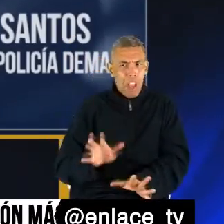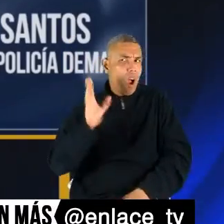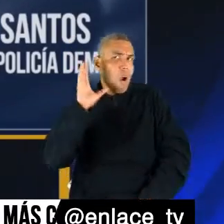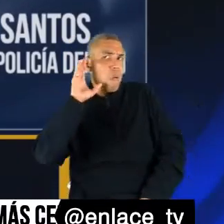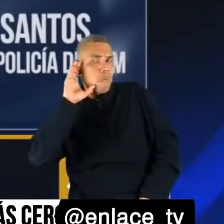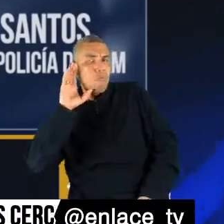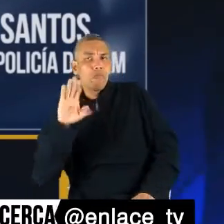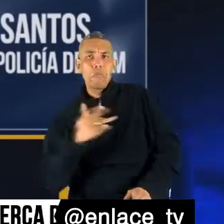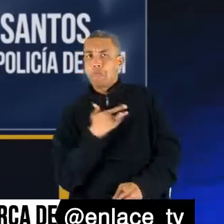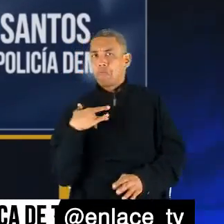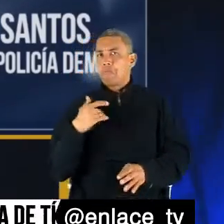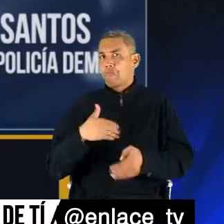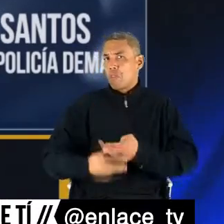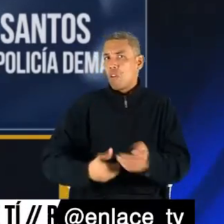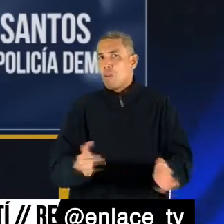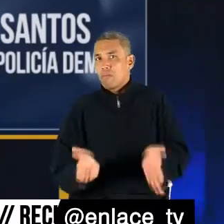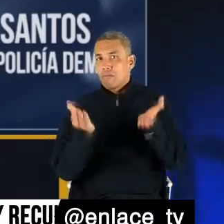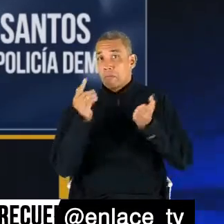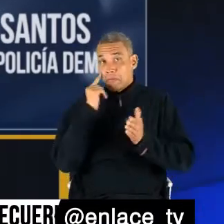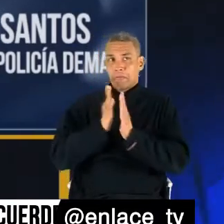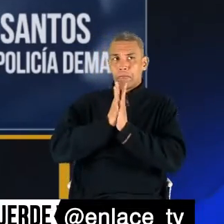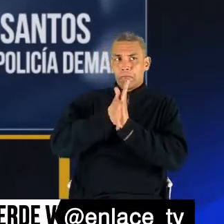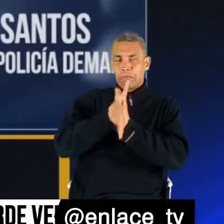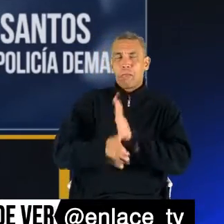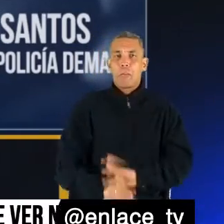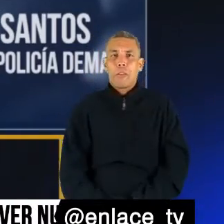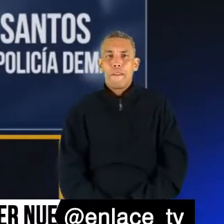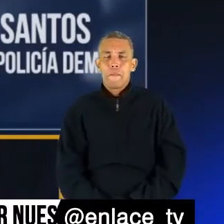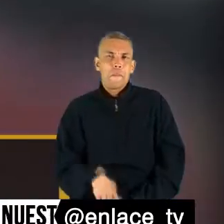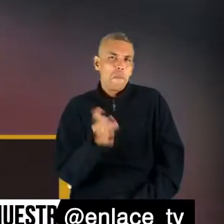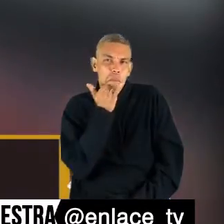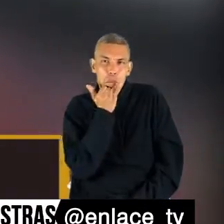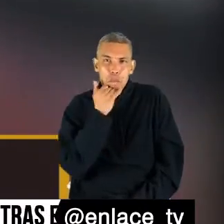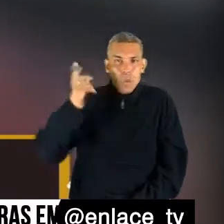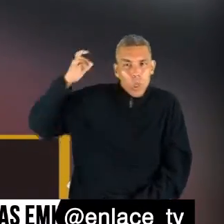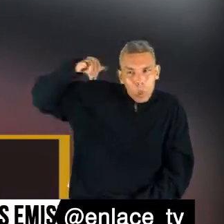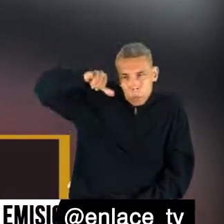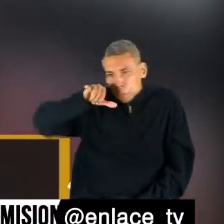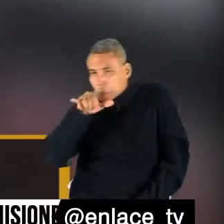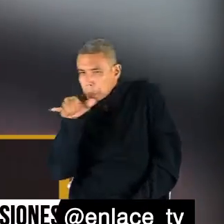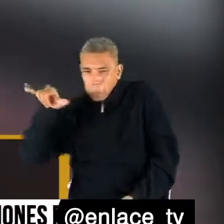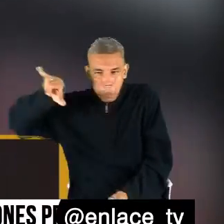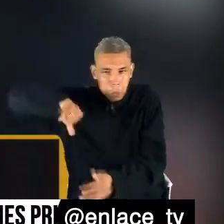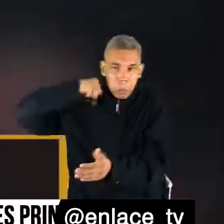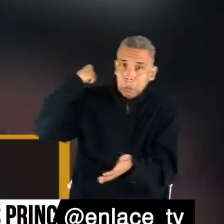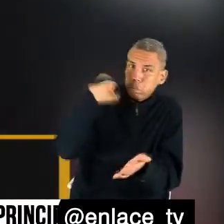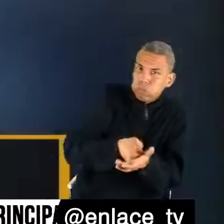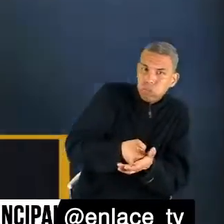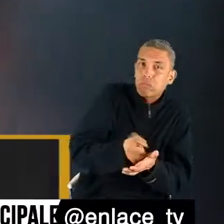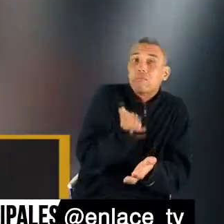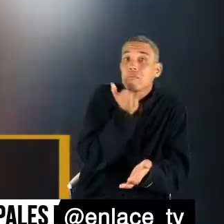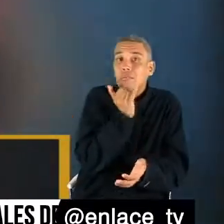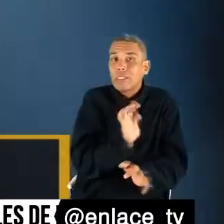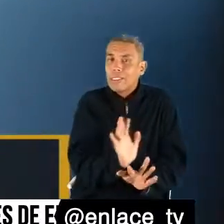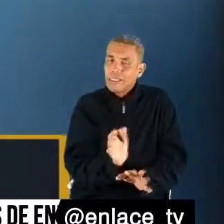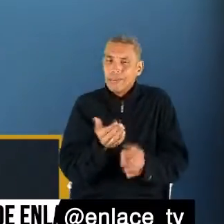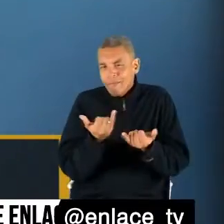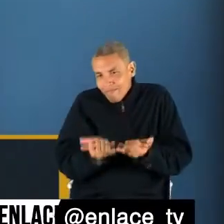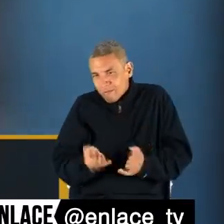a pico, se está investigando, se presumen fallas técnicas, pero pues eso lo arrojará las respectivas